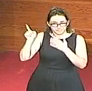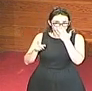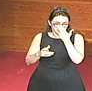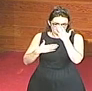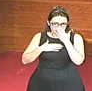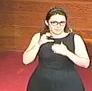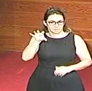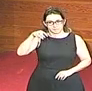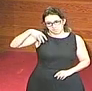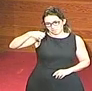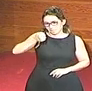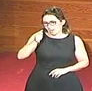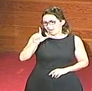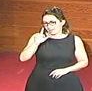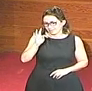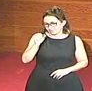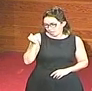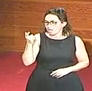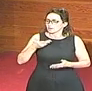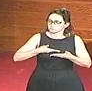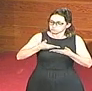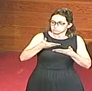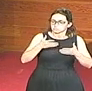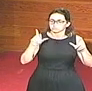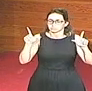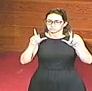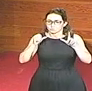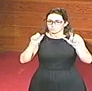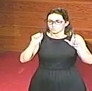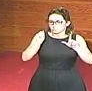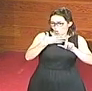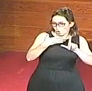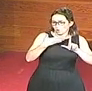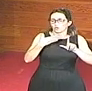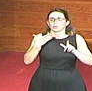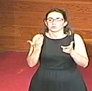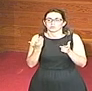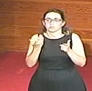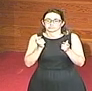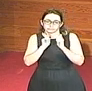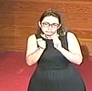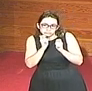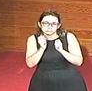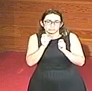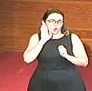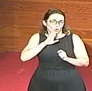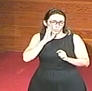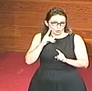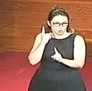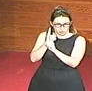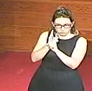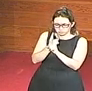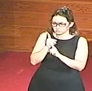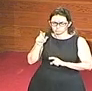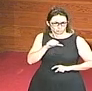maltesa, bloguera, activista anticorrupción. Ella informaba casi en